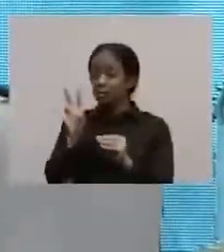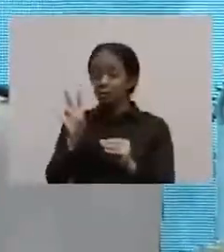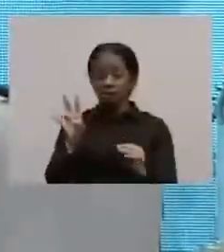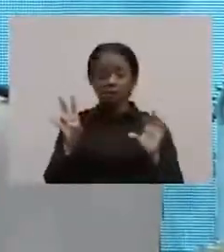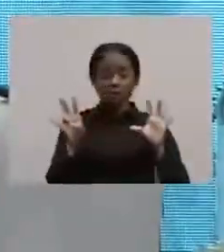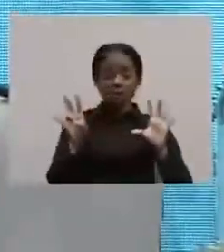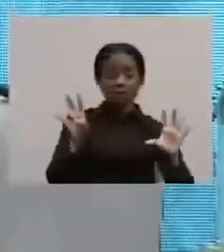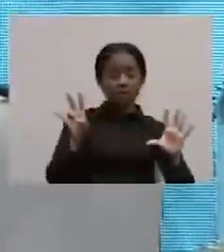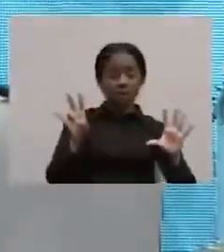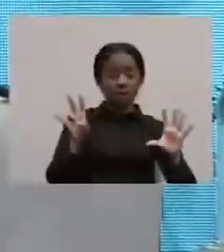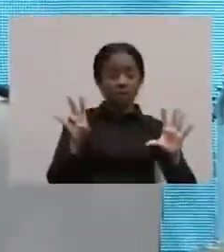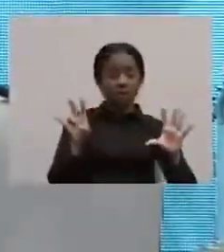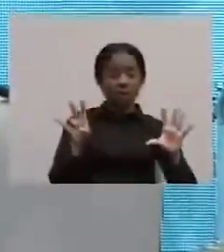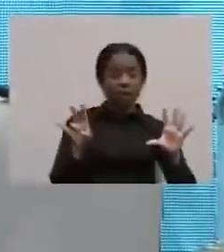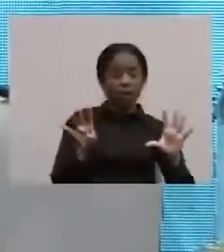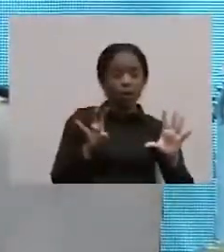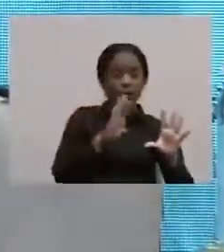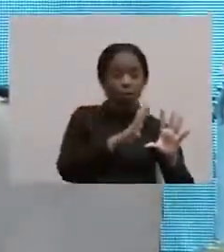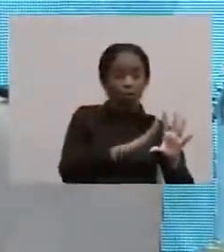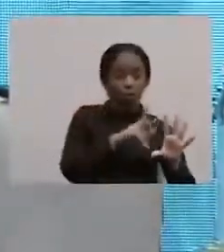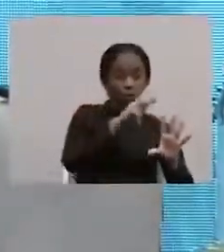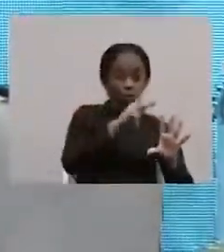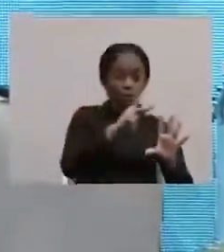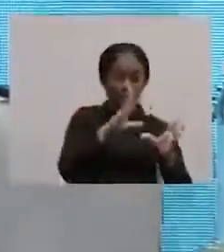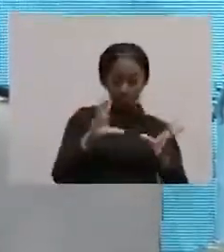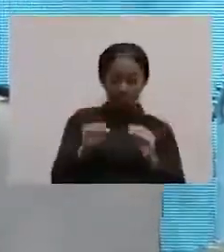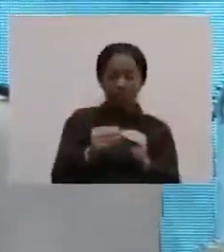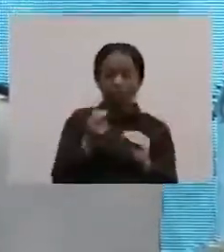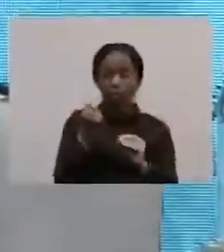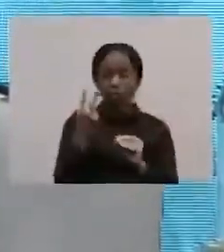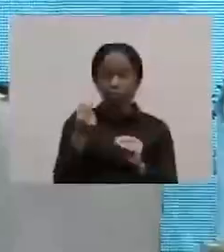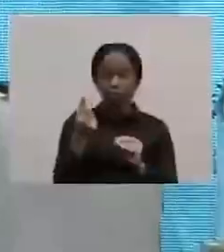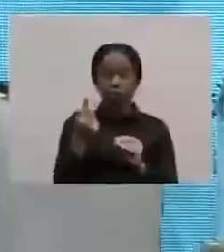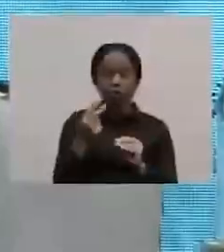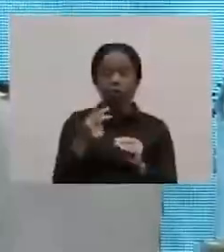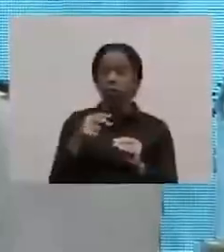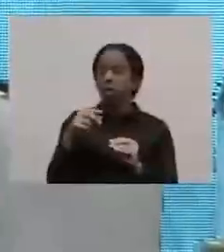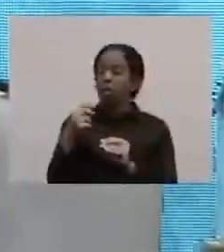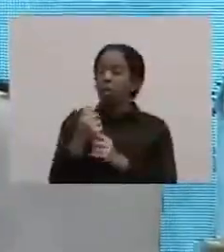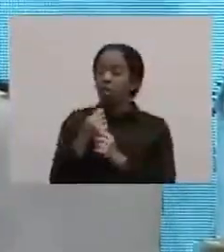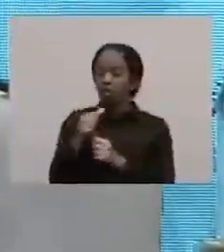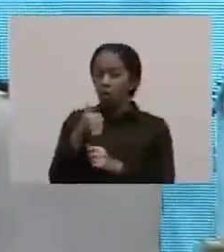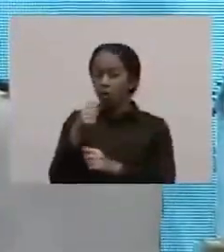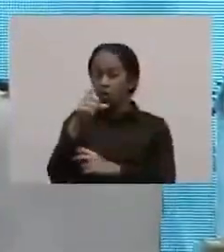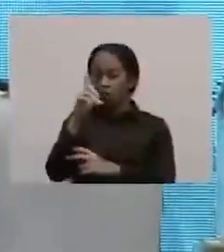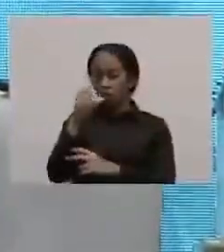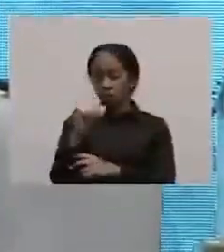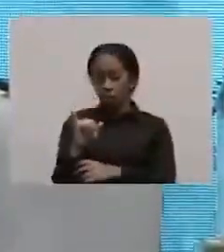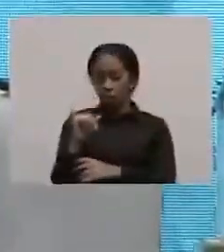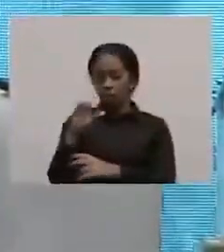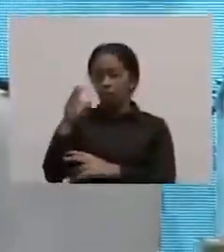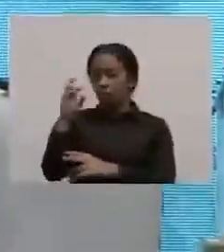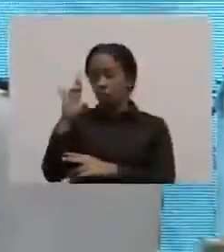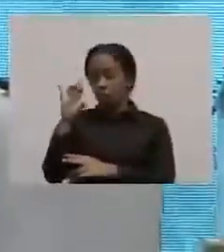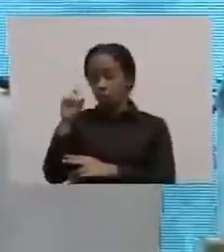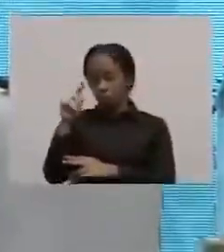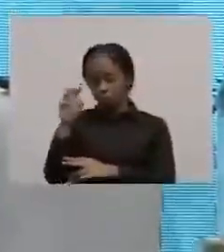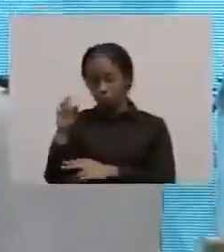5 son bancos, ya hay 12. La otra es la DGI, la otra es Coroto y la otra es la UAS.